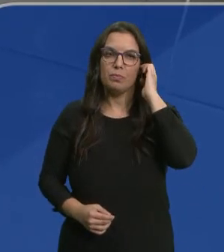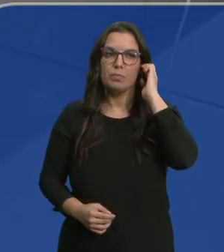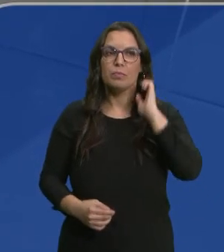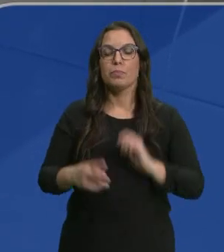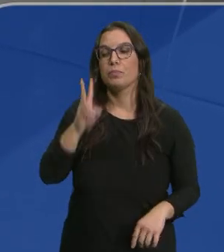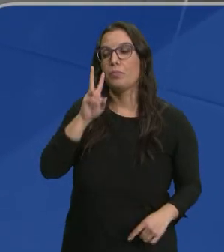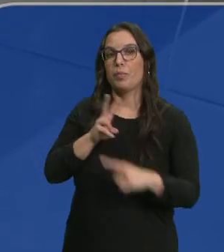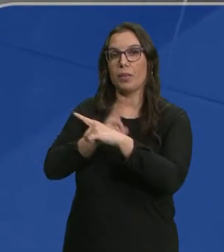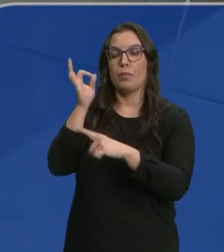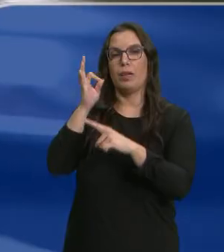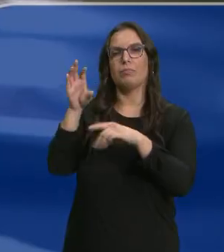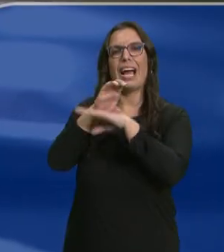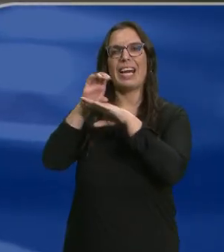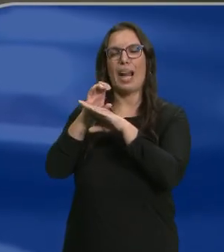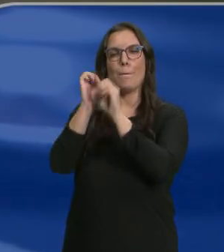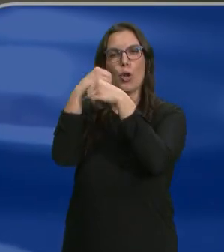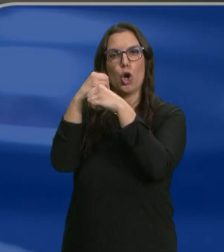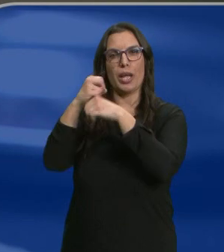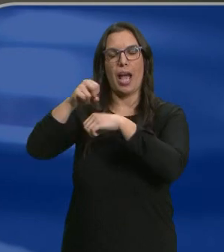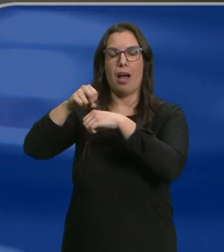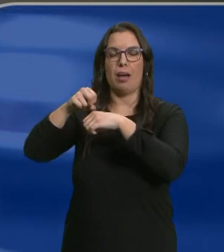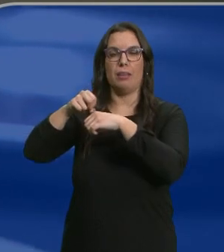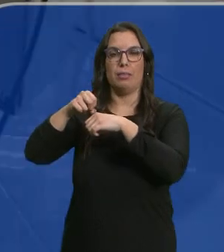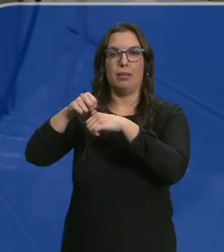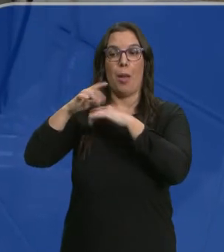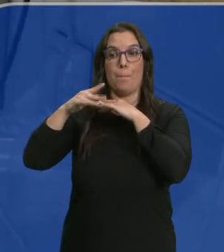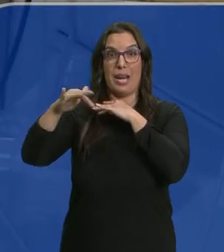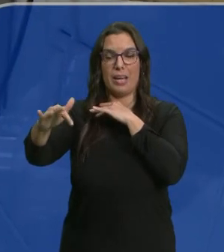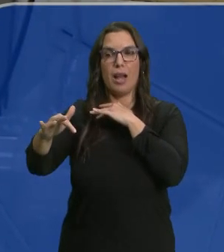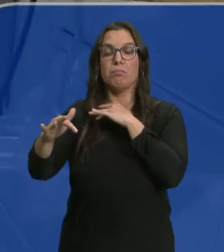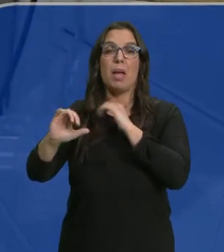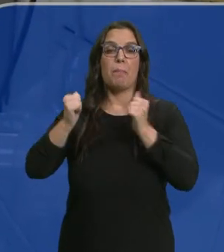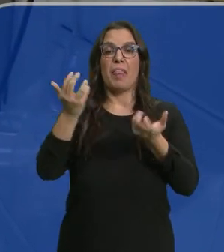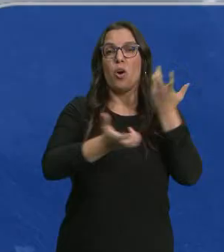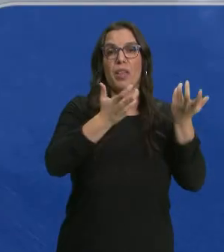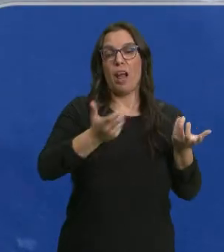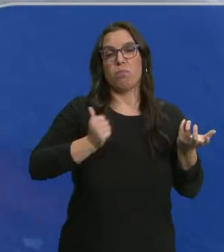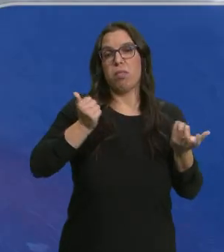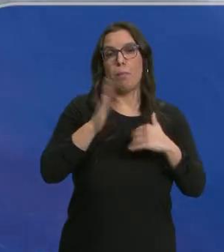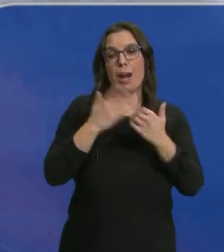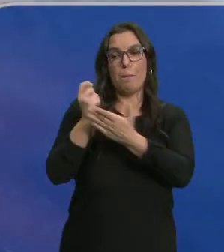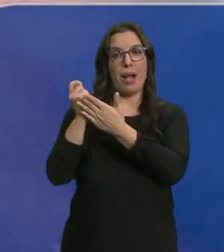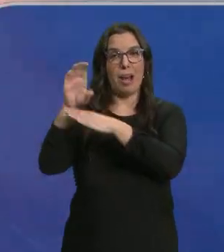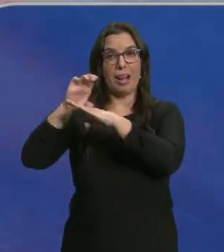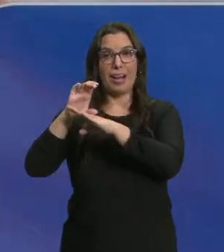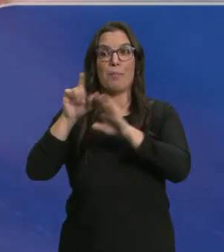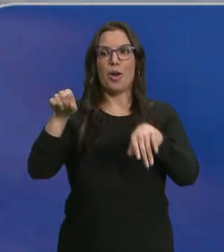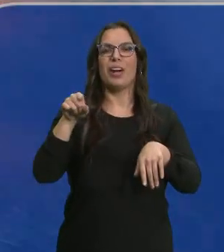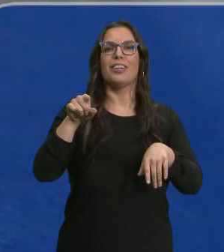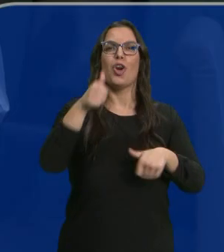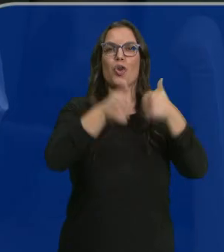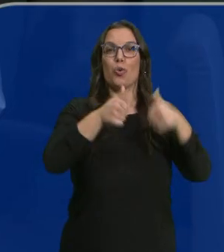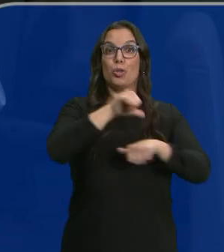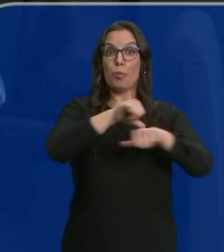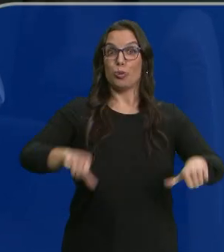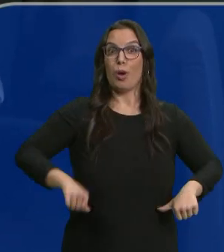Esta bióloga marina, que se metió en la cocina para pagarse los estudios, es la campeona del concurso de pinchos de Portugal. Notas cada vez